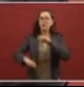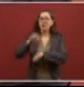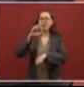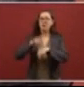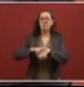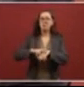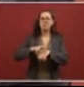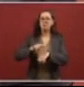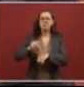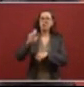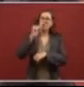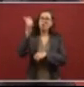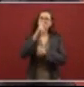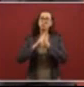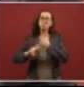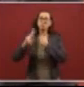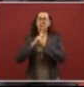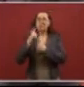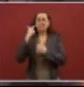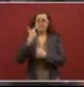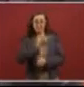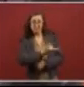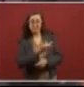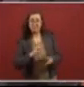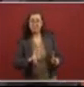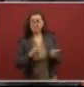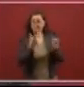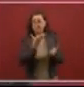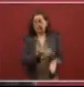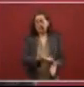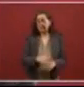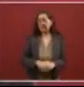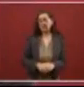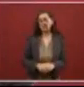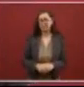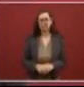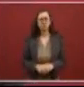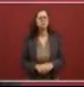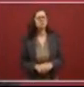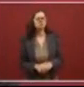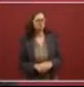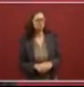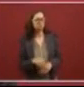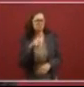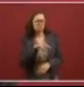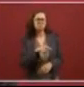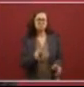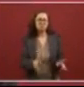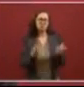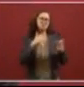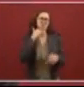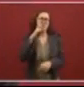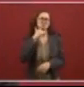su diagnóstico fue de que pues había que venderla, pero como chatarra.